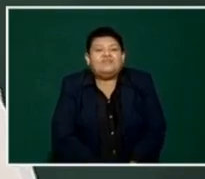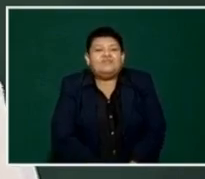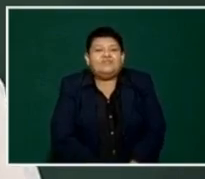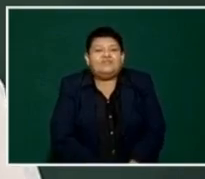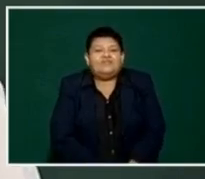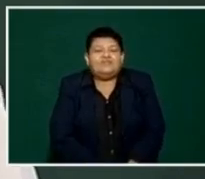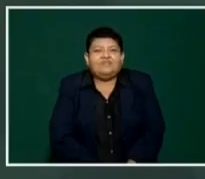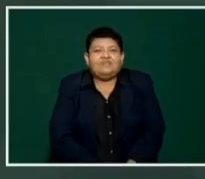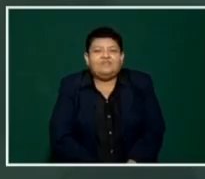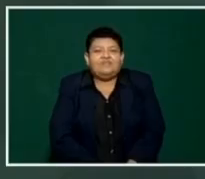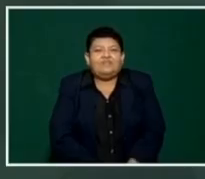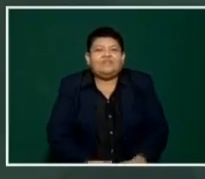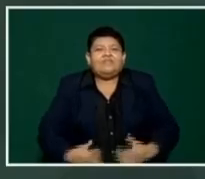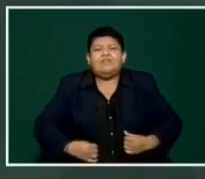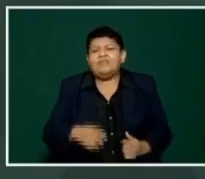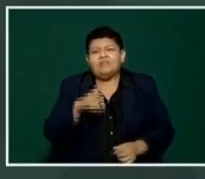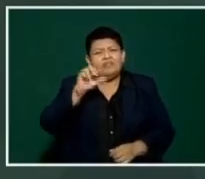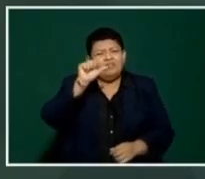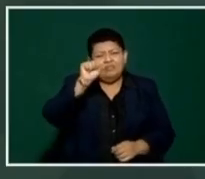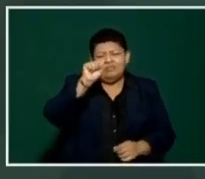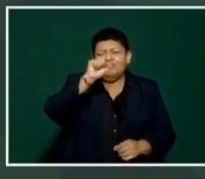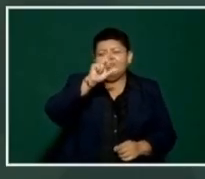lo de el sargazo